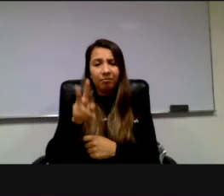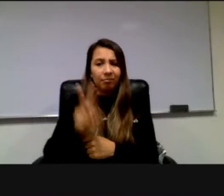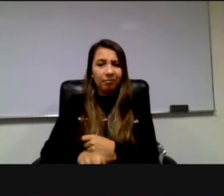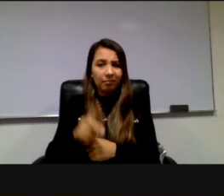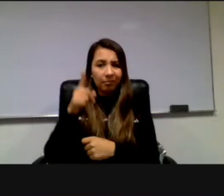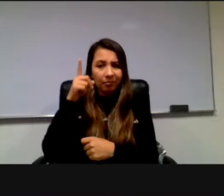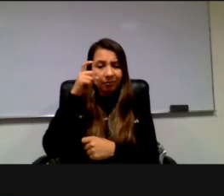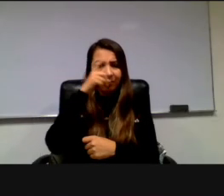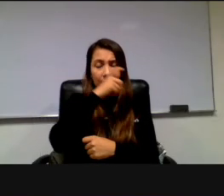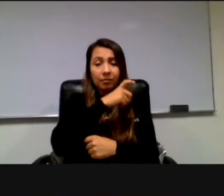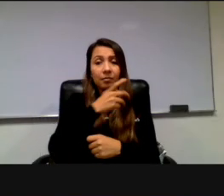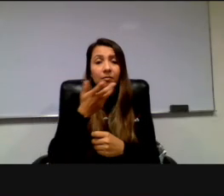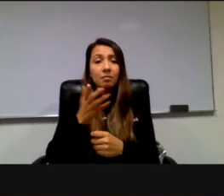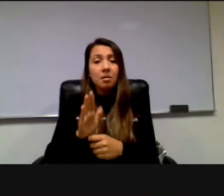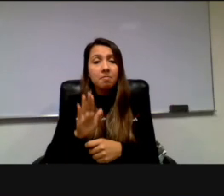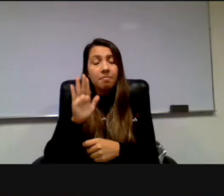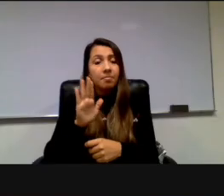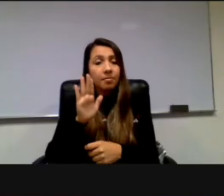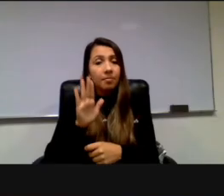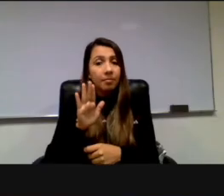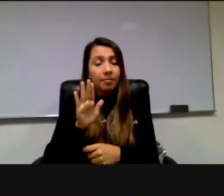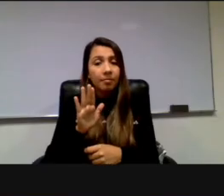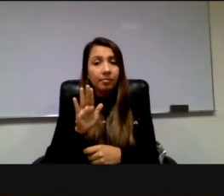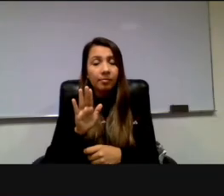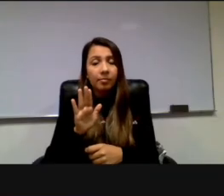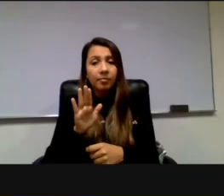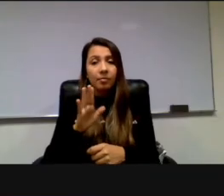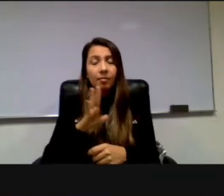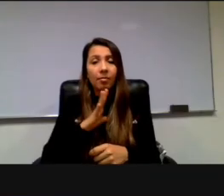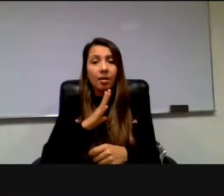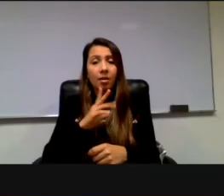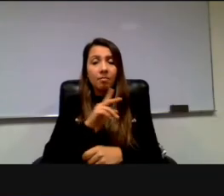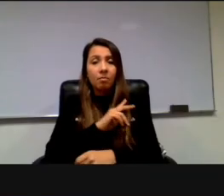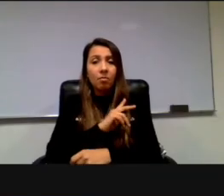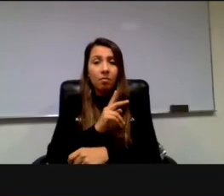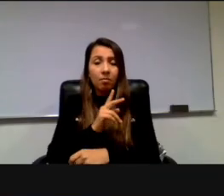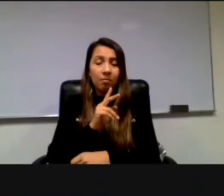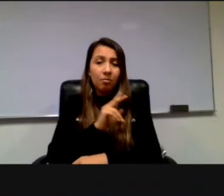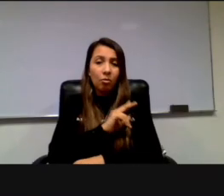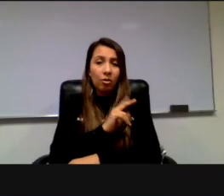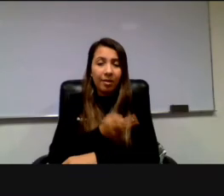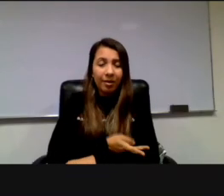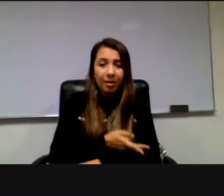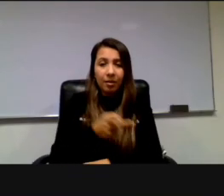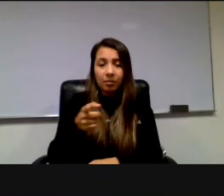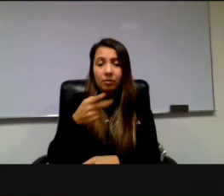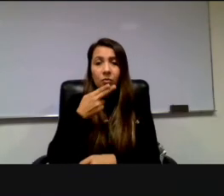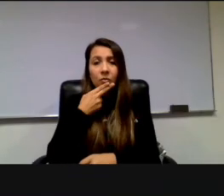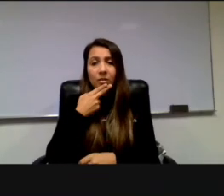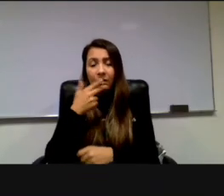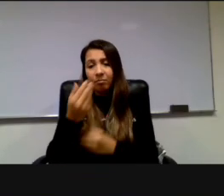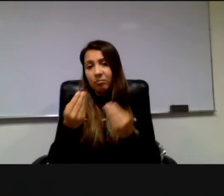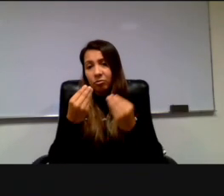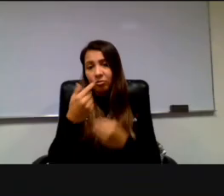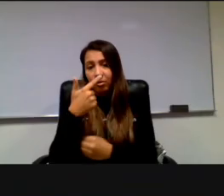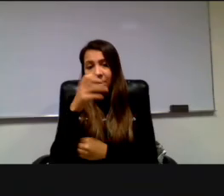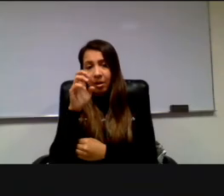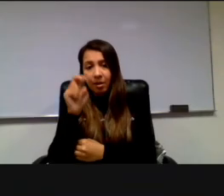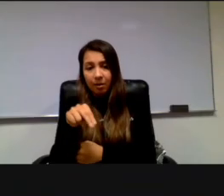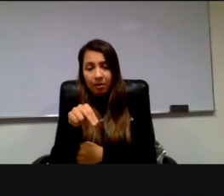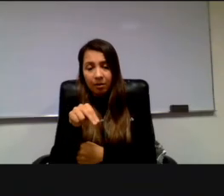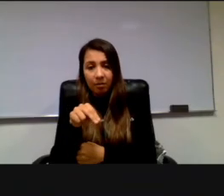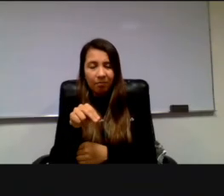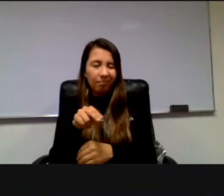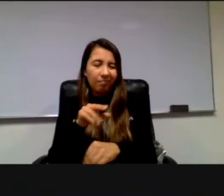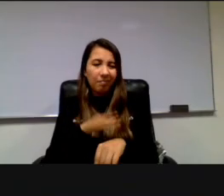porque, pues al parecer ya era capaz de sintetizar proteínas, y para sintetizar proteínas se requieren muchos genes, se requiere una maquinaria